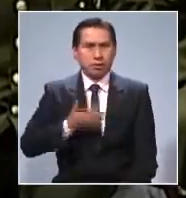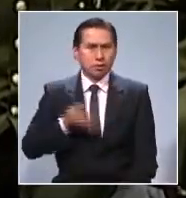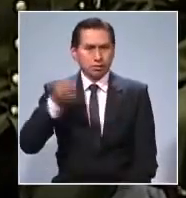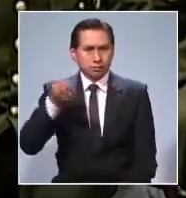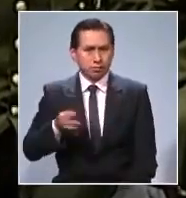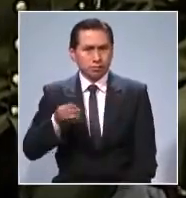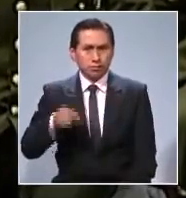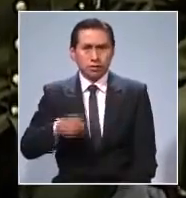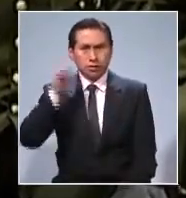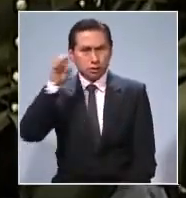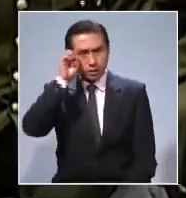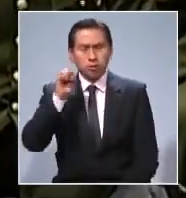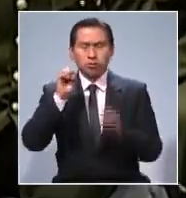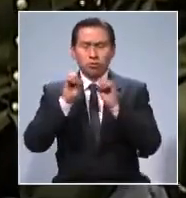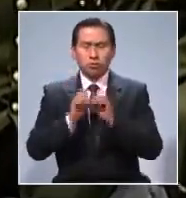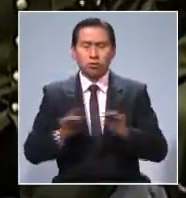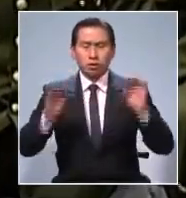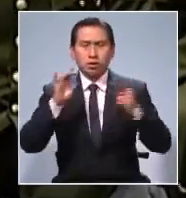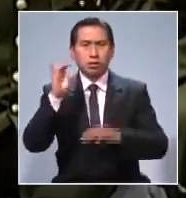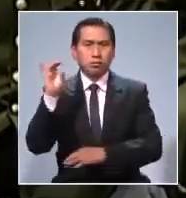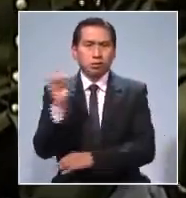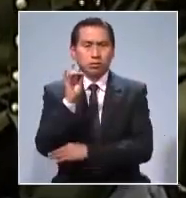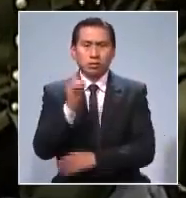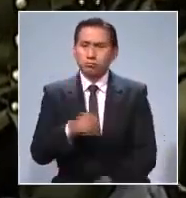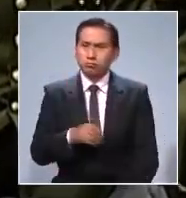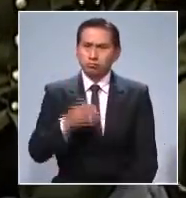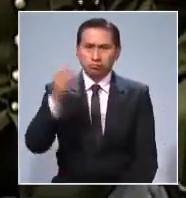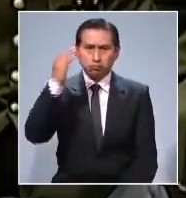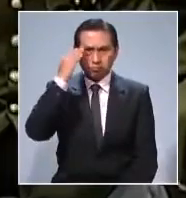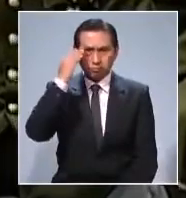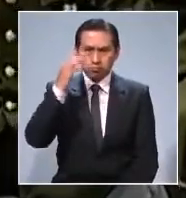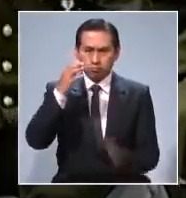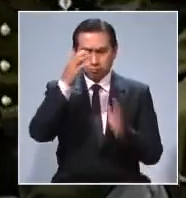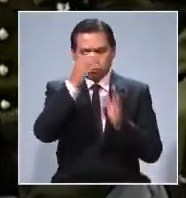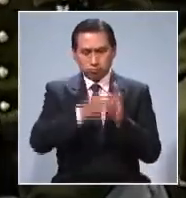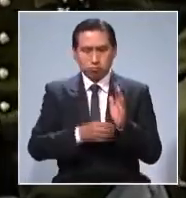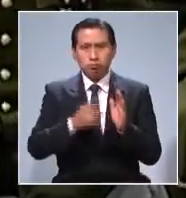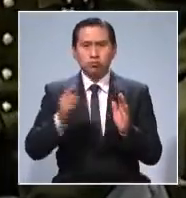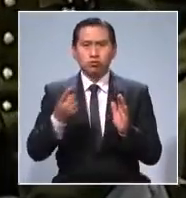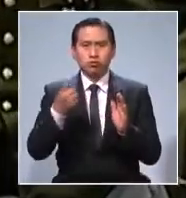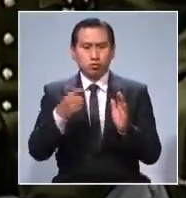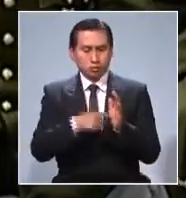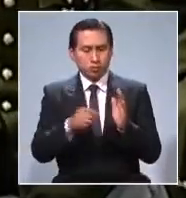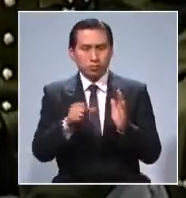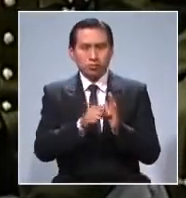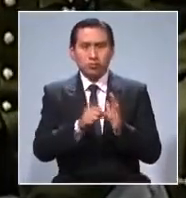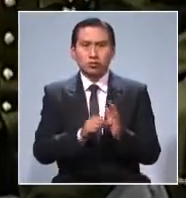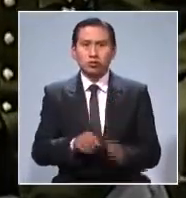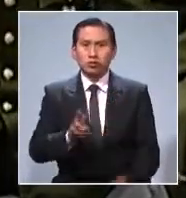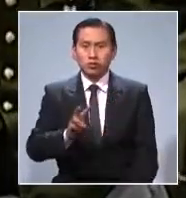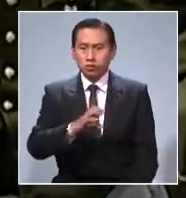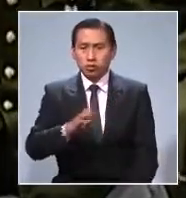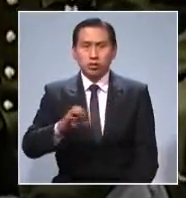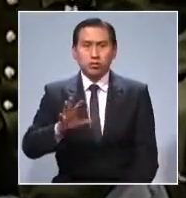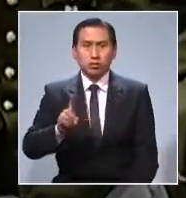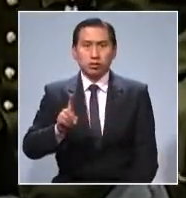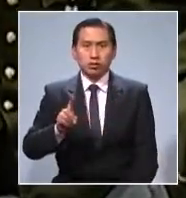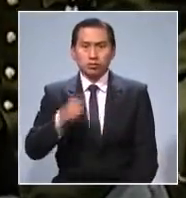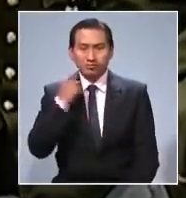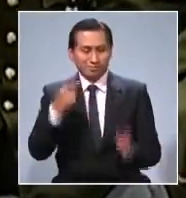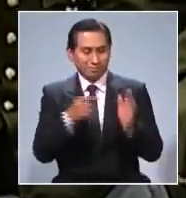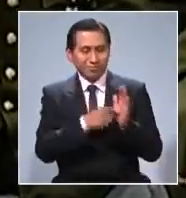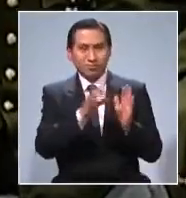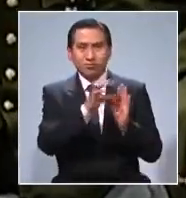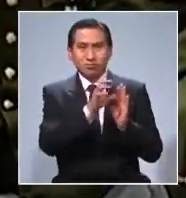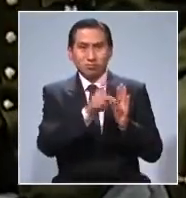Estado Plurinacional de Bolivia. Considerando que el parágrafo primero del artículo 251 de la Constitución Política del